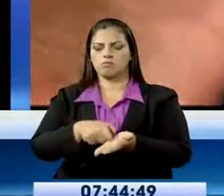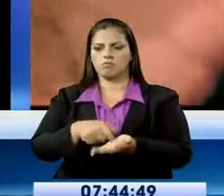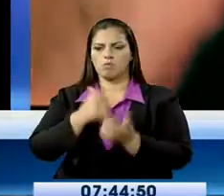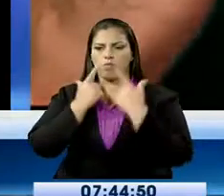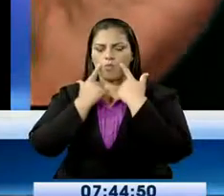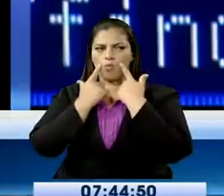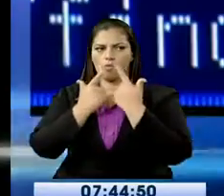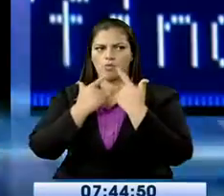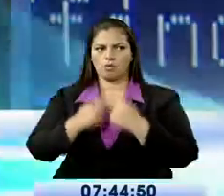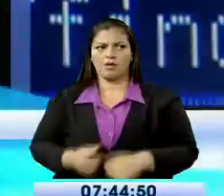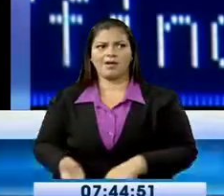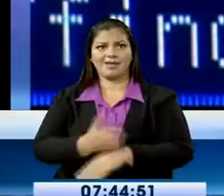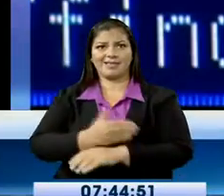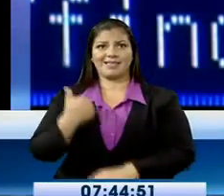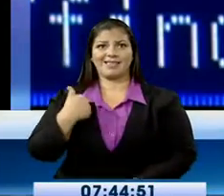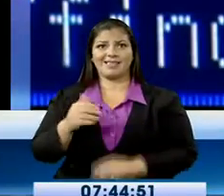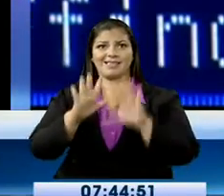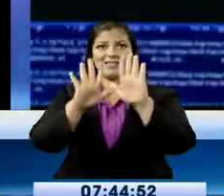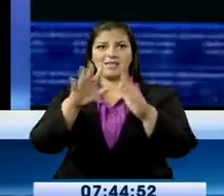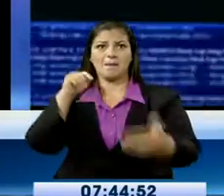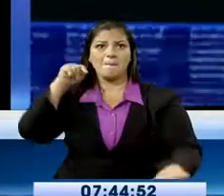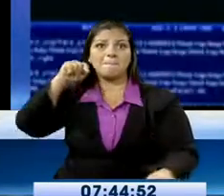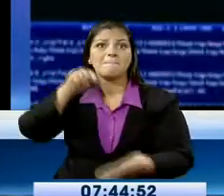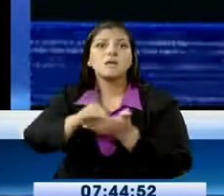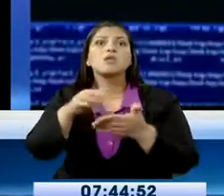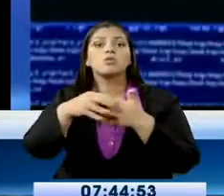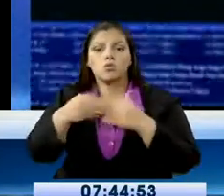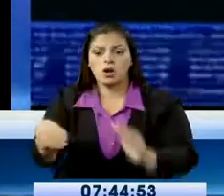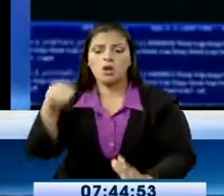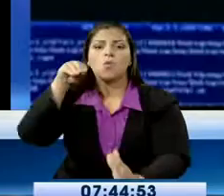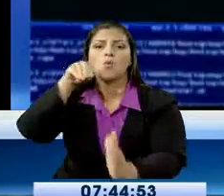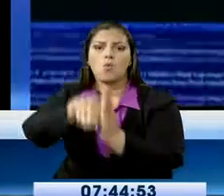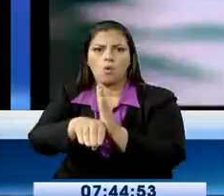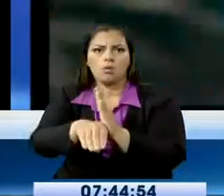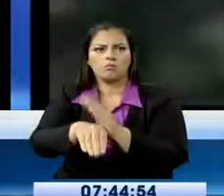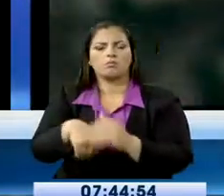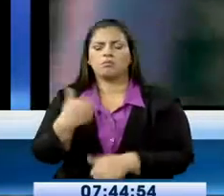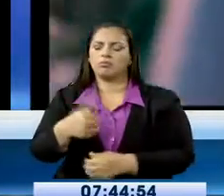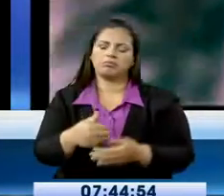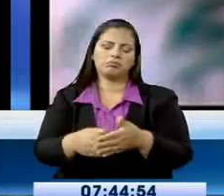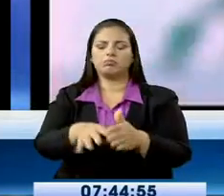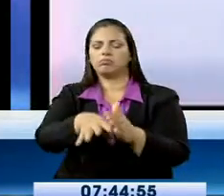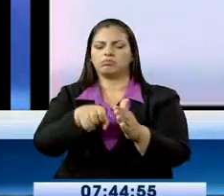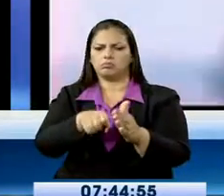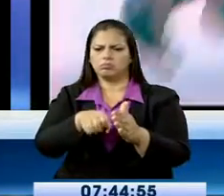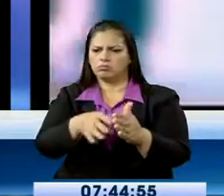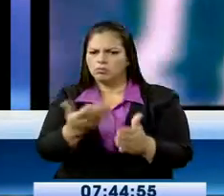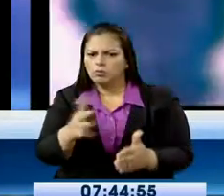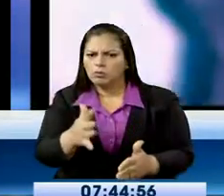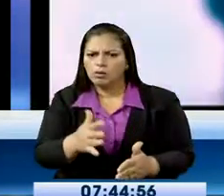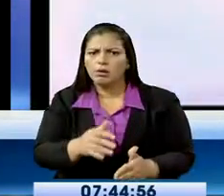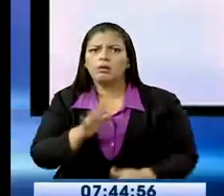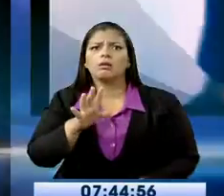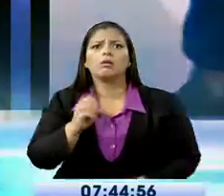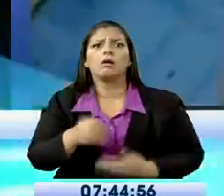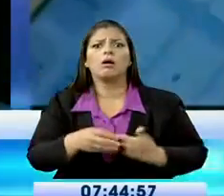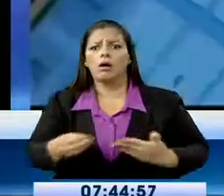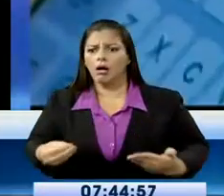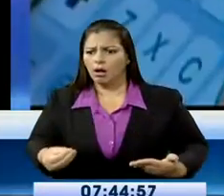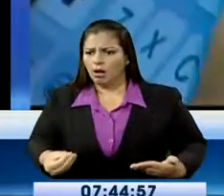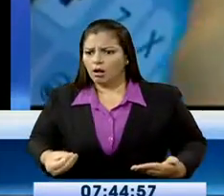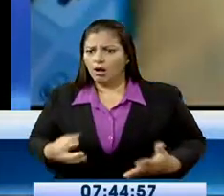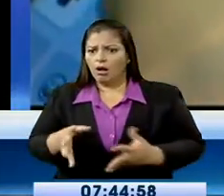artículo 190, en apropiación fraudulenta por medios electrónicos, que es sancionada con pena privativa de libertad de